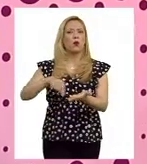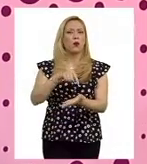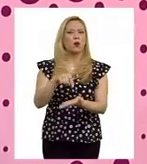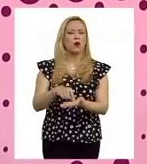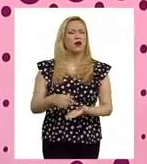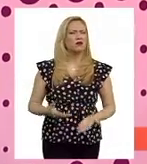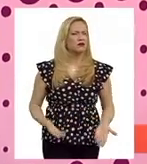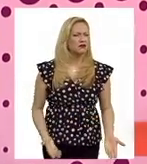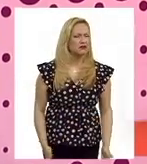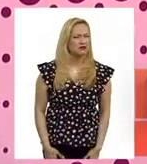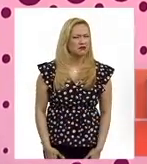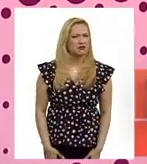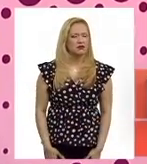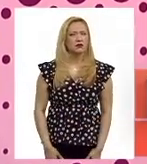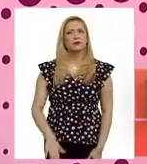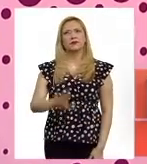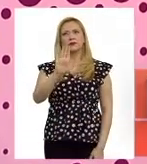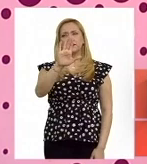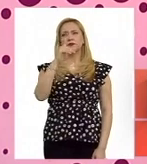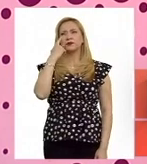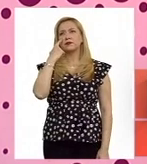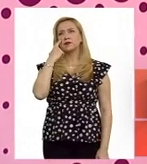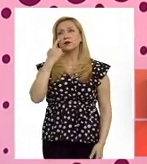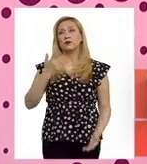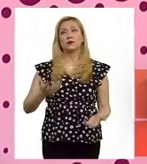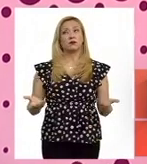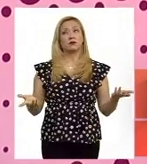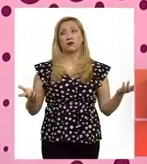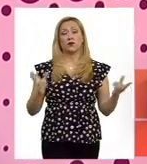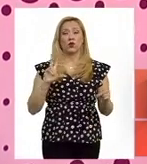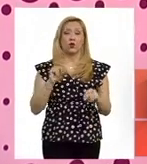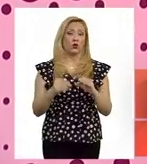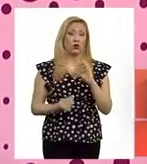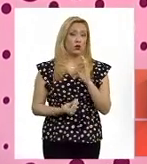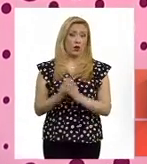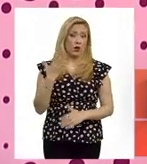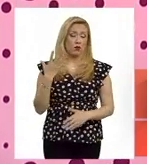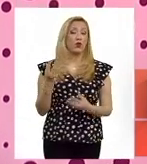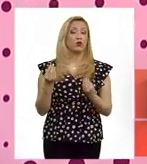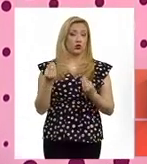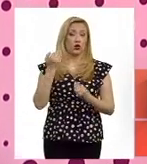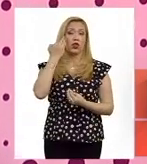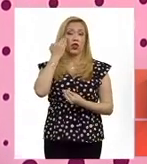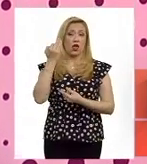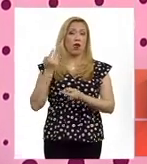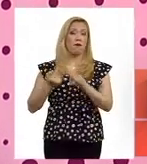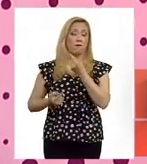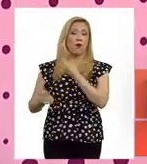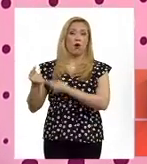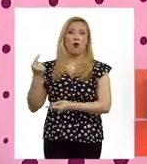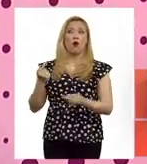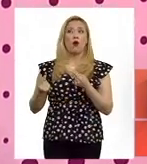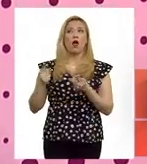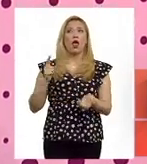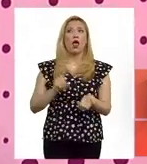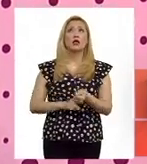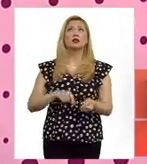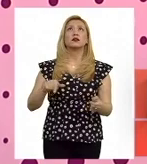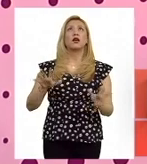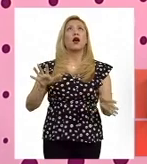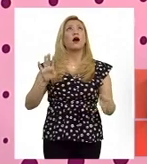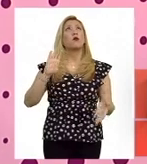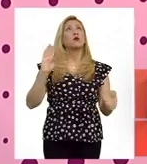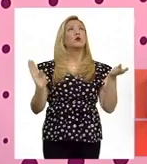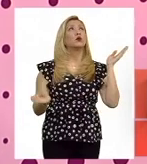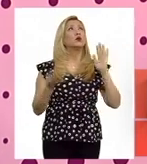un fenómeno que no es novedoso, lleva ya mucho tiempo con nosotros. Sin